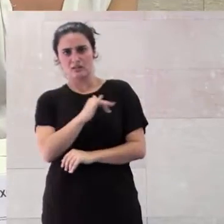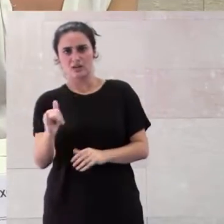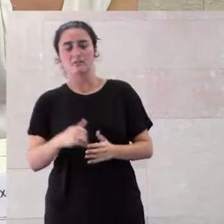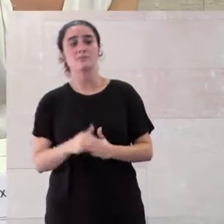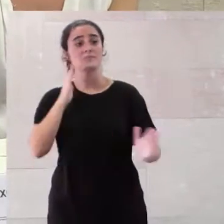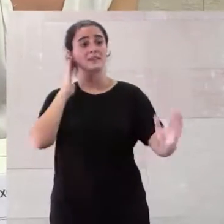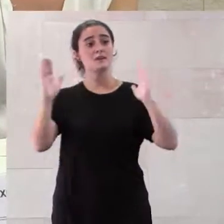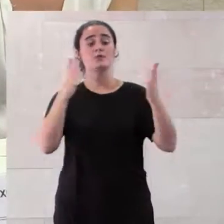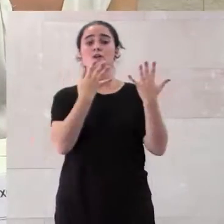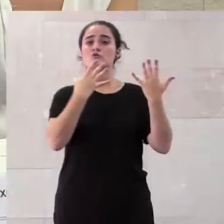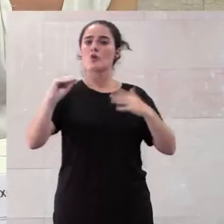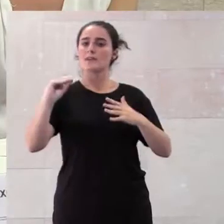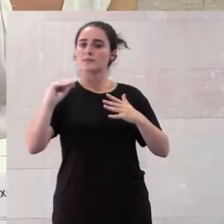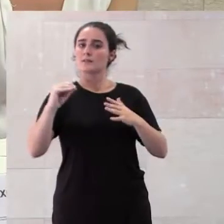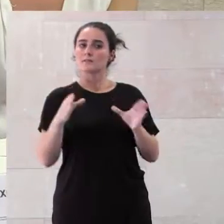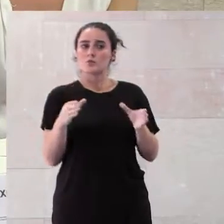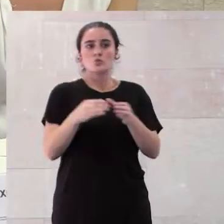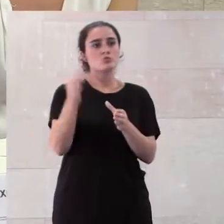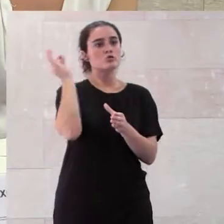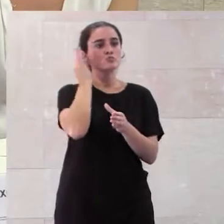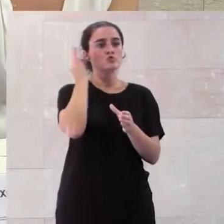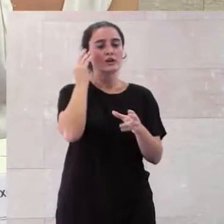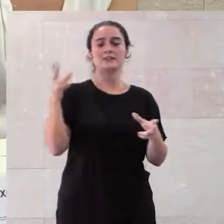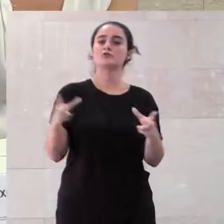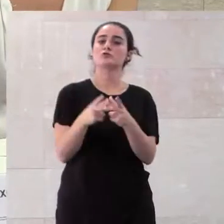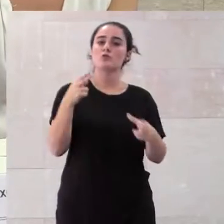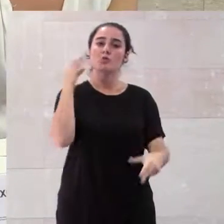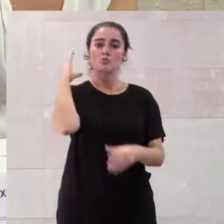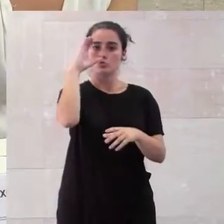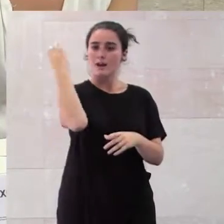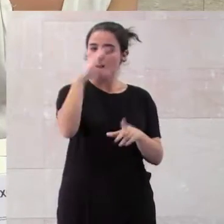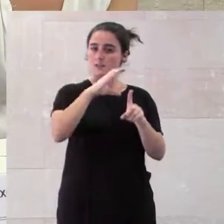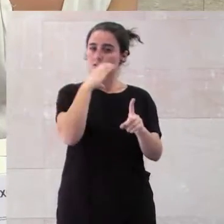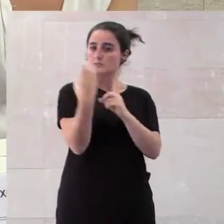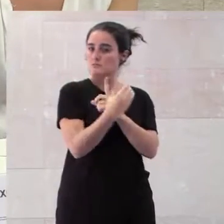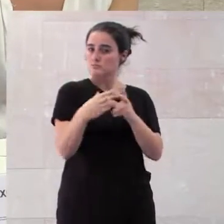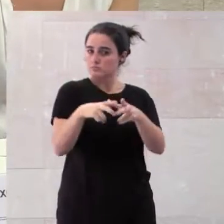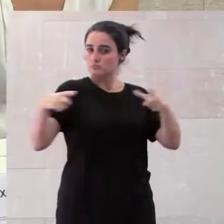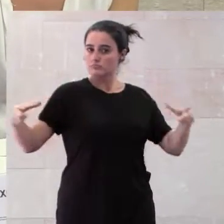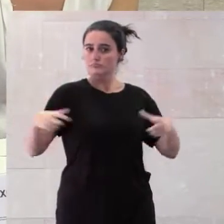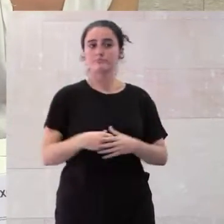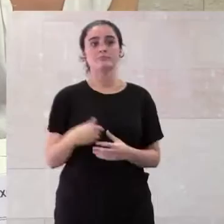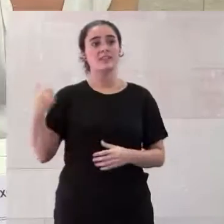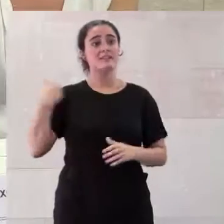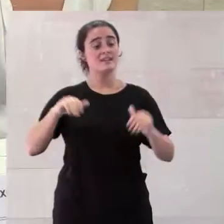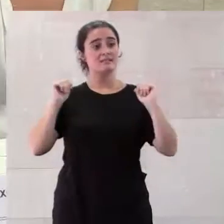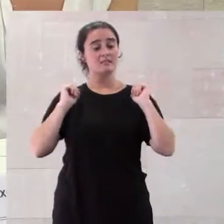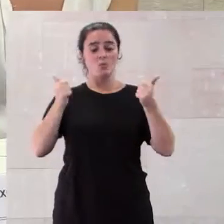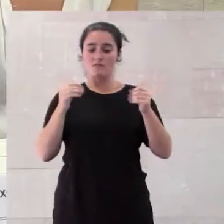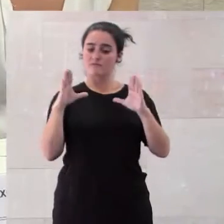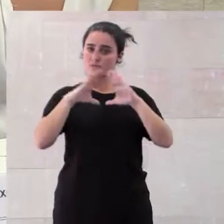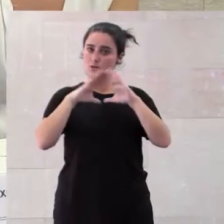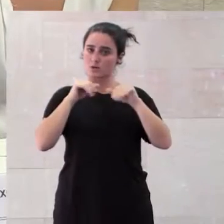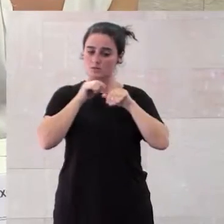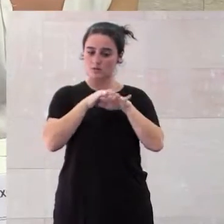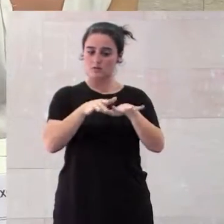crecieron mucho los grupos de mujeres socioculturales y se va extendiendo también el feminismo de alguna